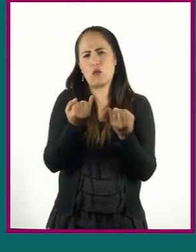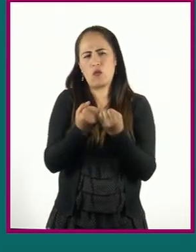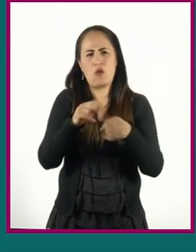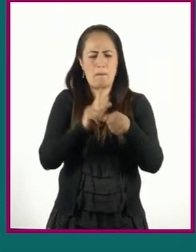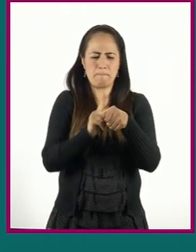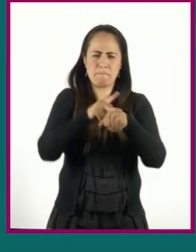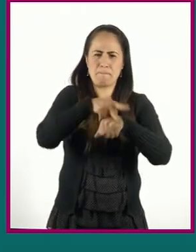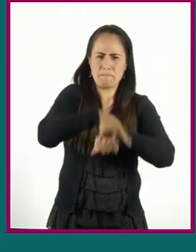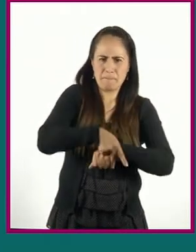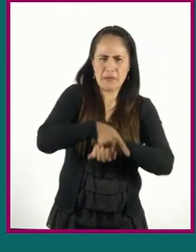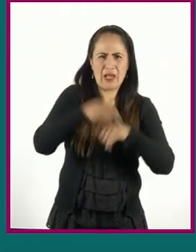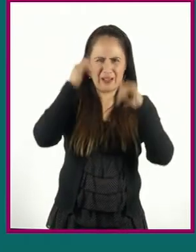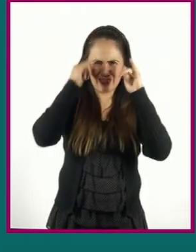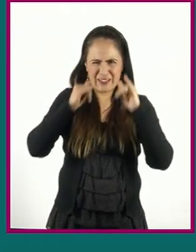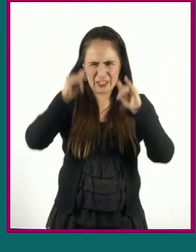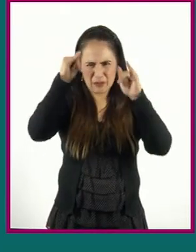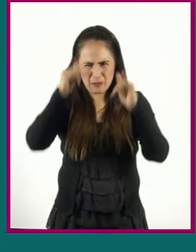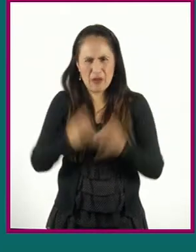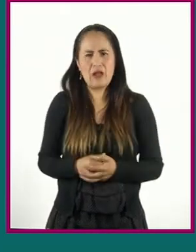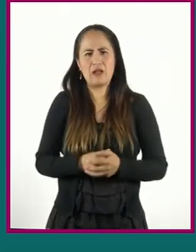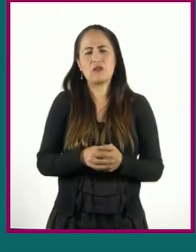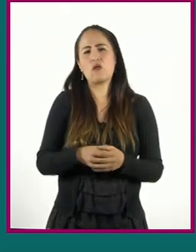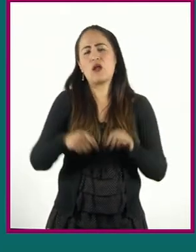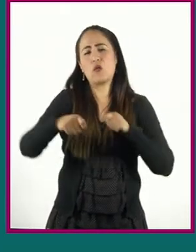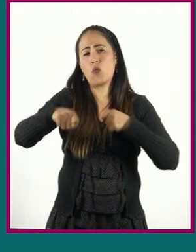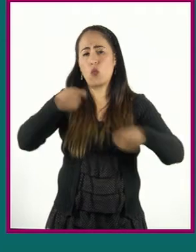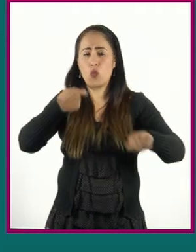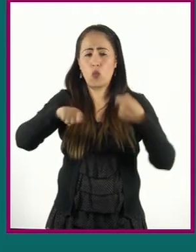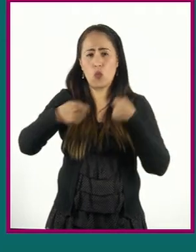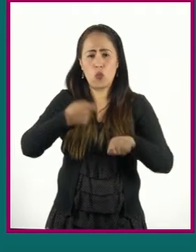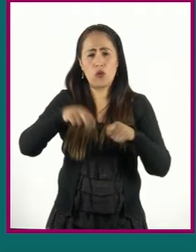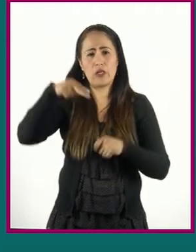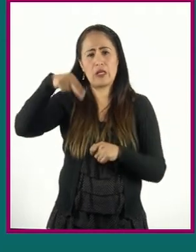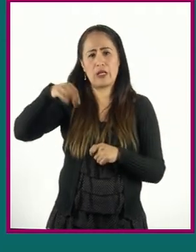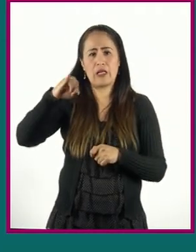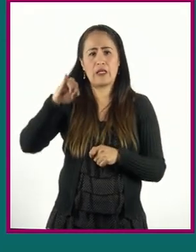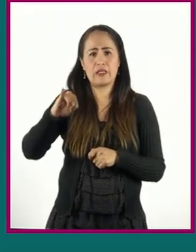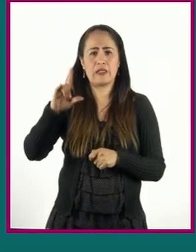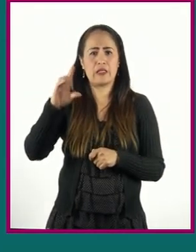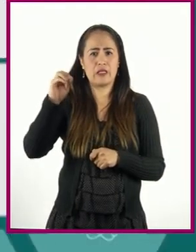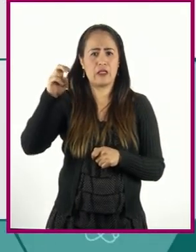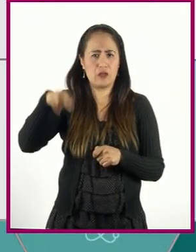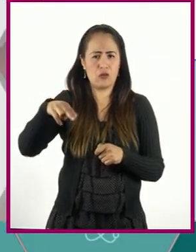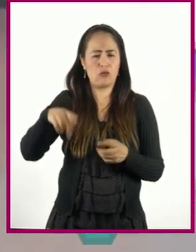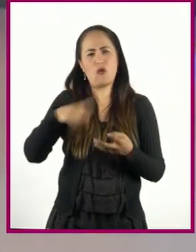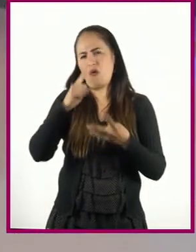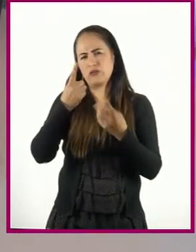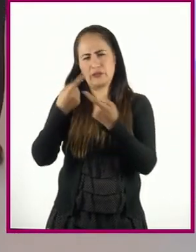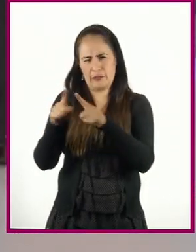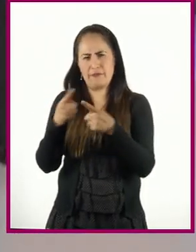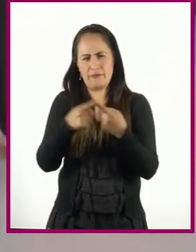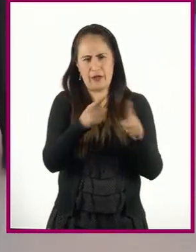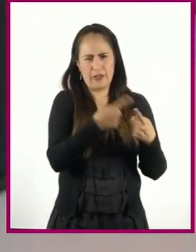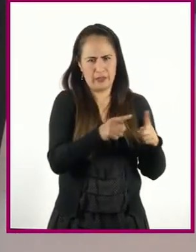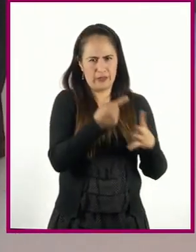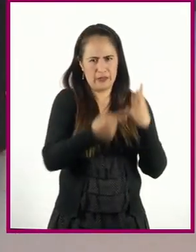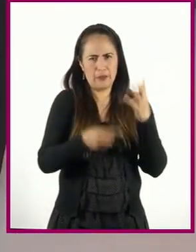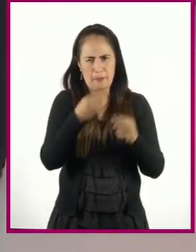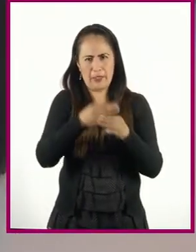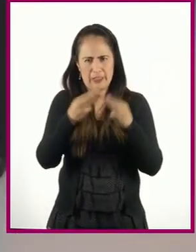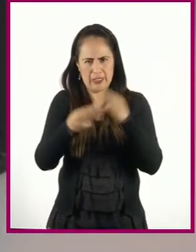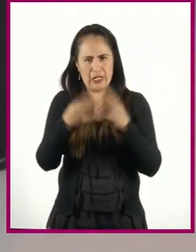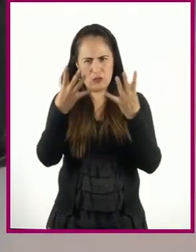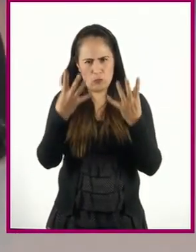textiles, material sintético como hule, nylon y poliuretano. Sin duda, uno de